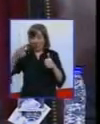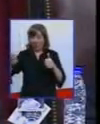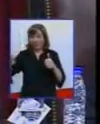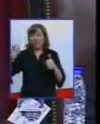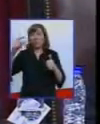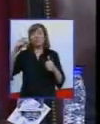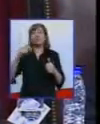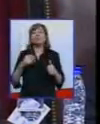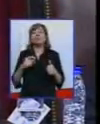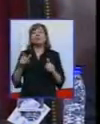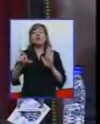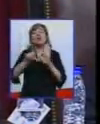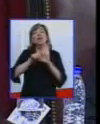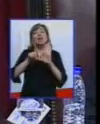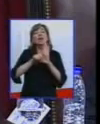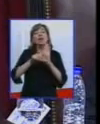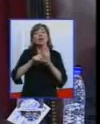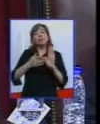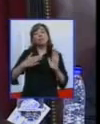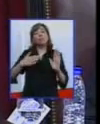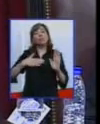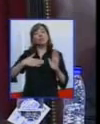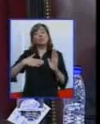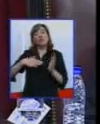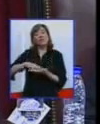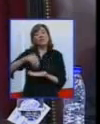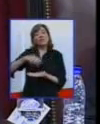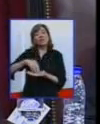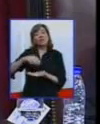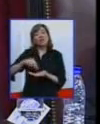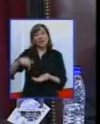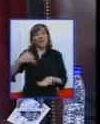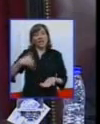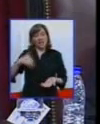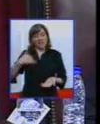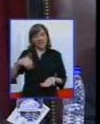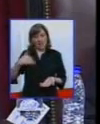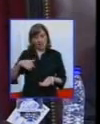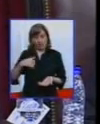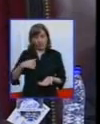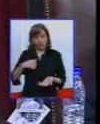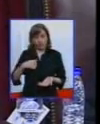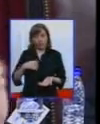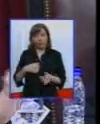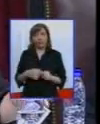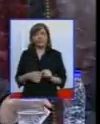es la ley de propiedad de la tierra en la República Argentina. Pero tiene que ser...